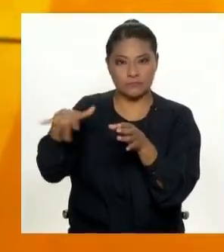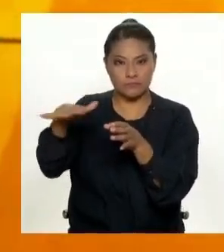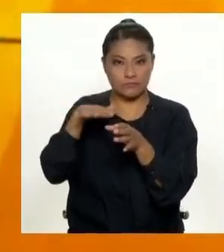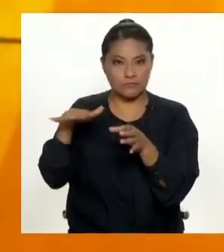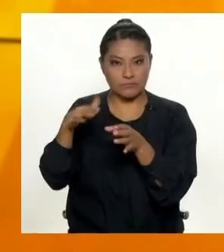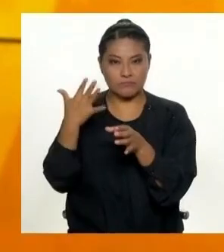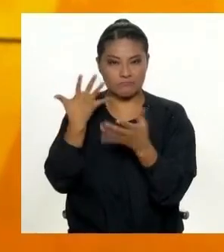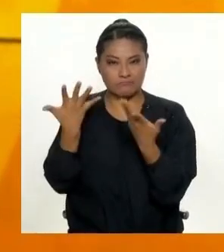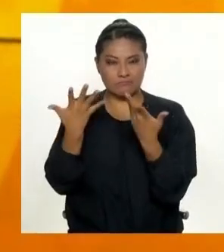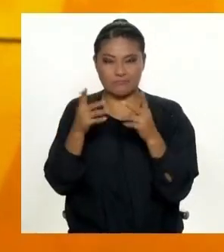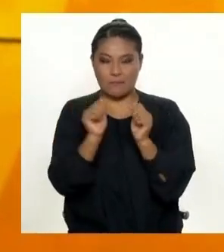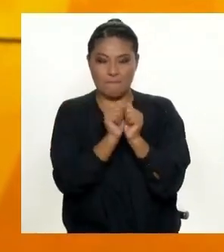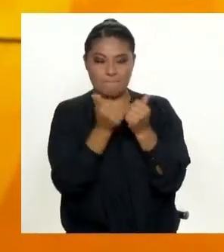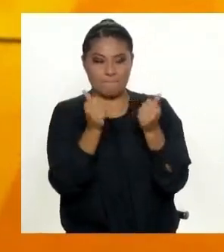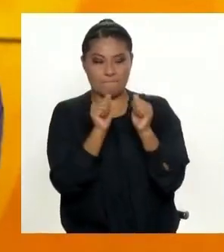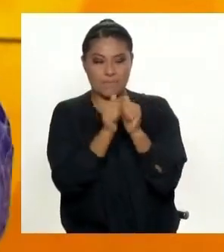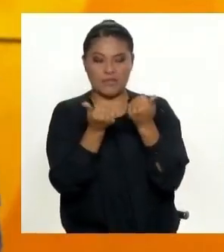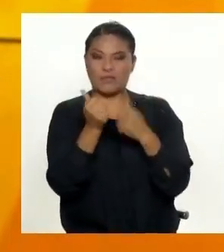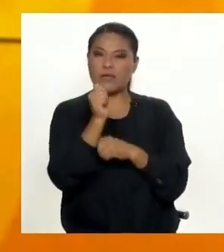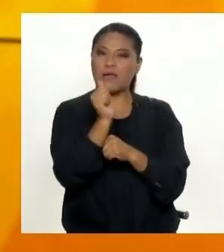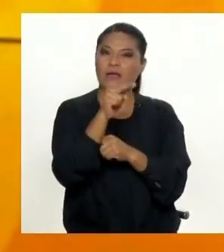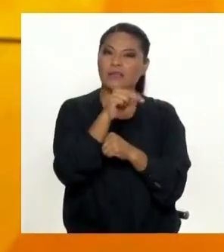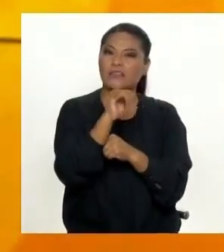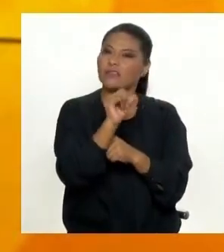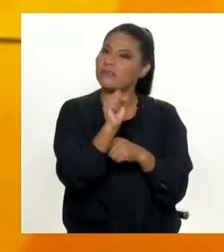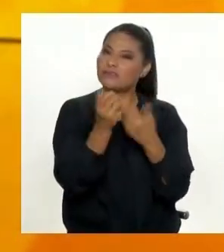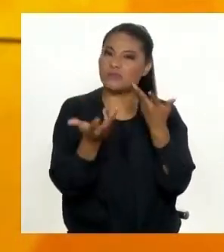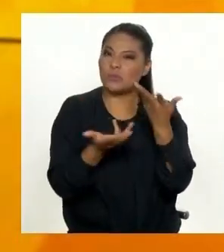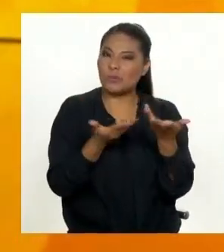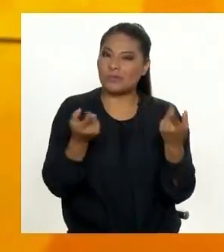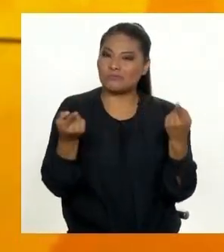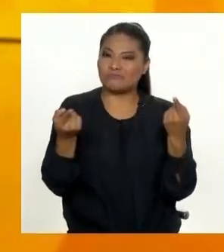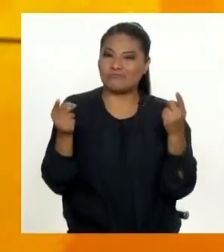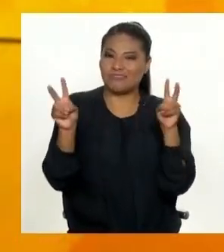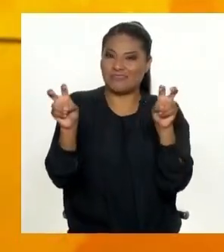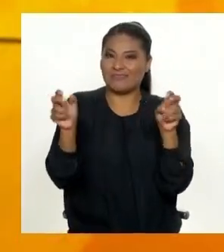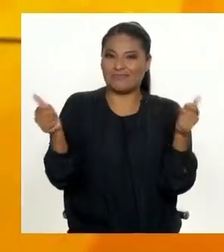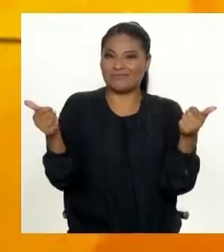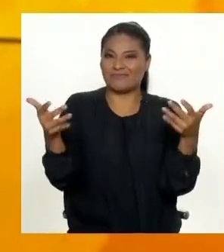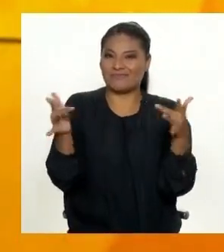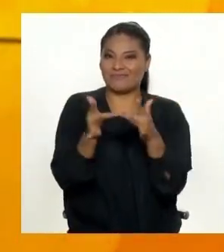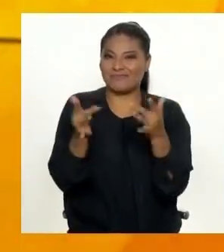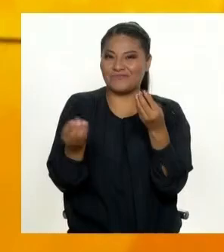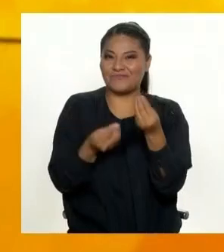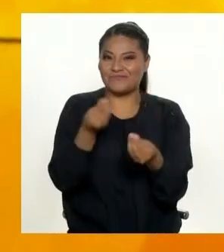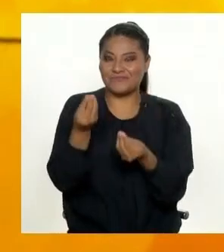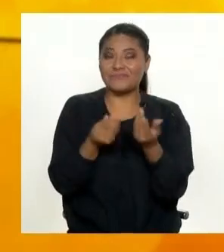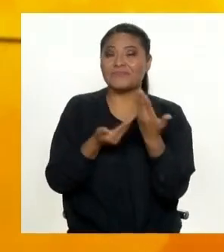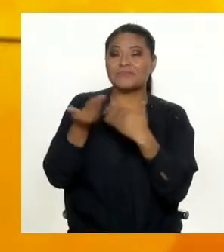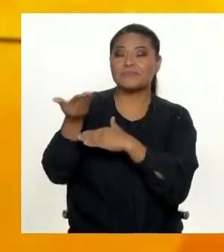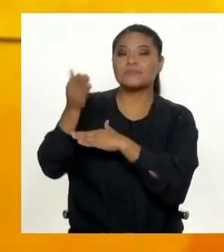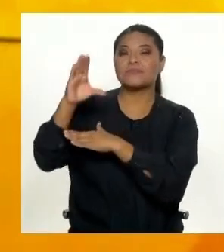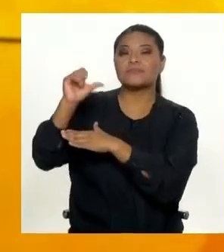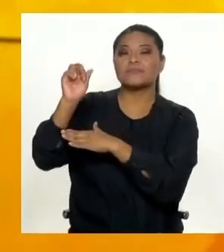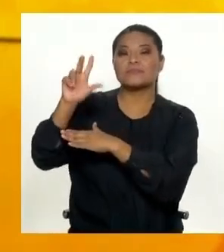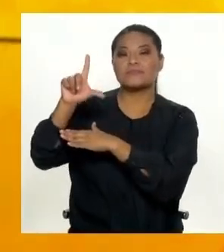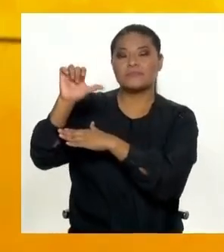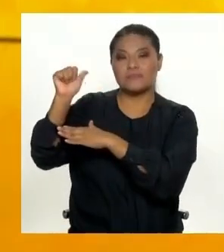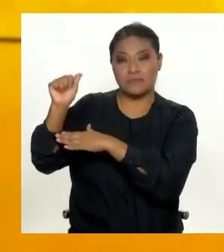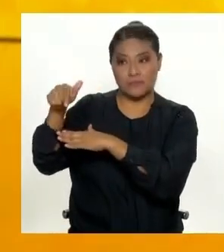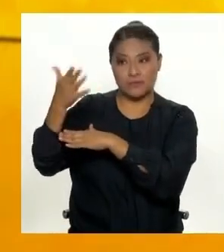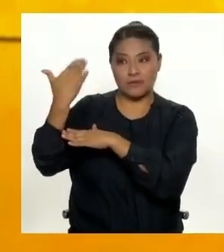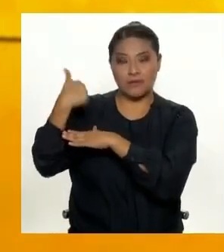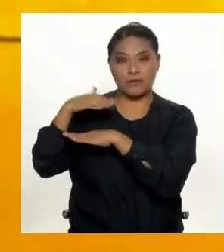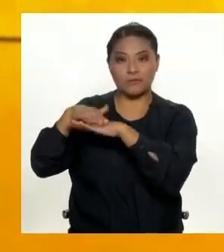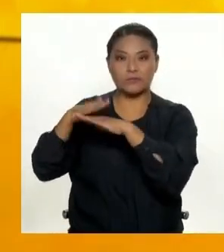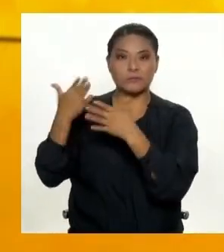anís. Vamos a ver entonces la respuesta. Nos la trae 19 horas con 15 minutos Carola, que ya se encuentra en San Borja. Y desde allí te